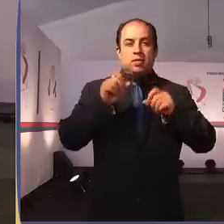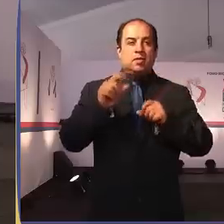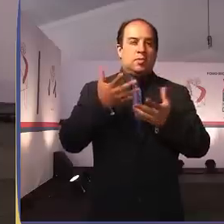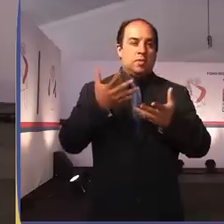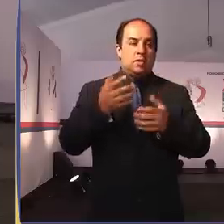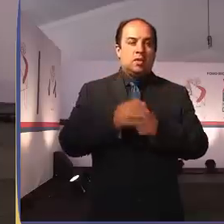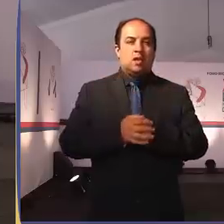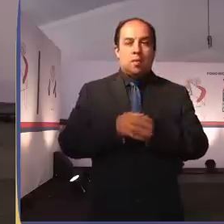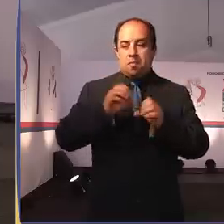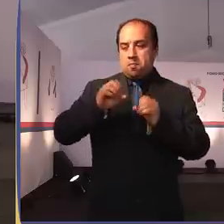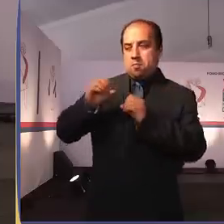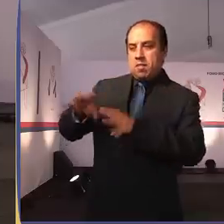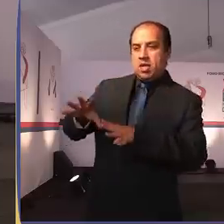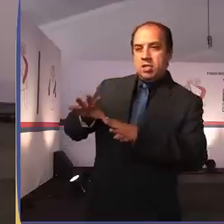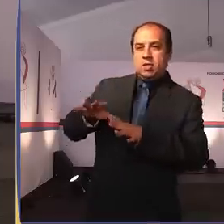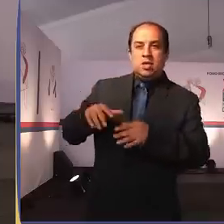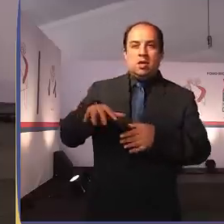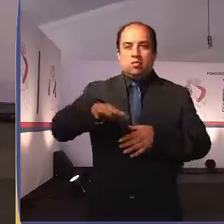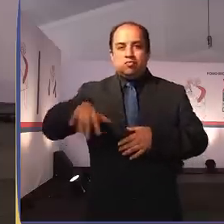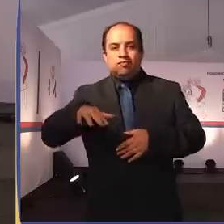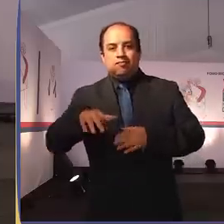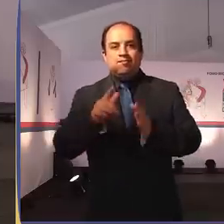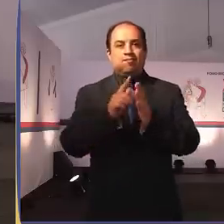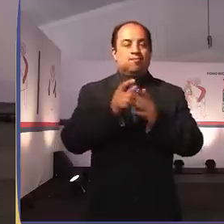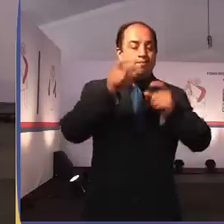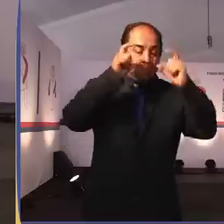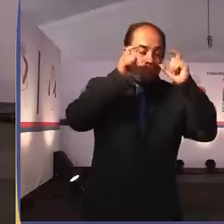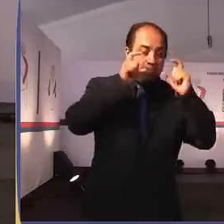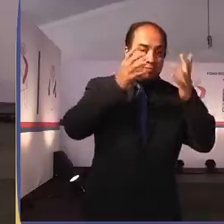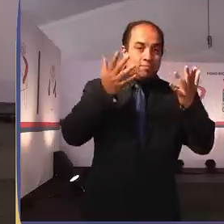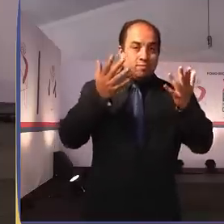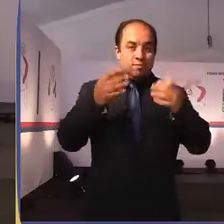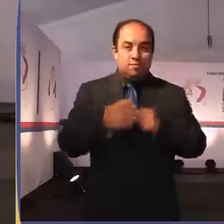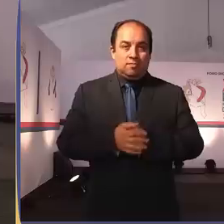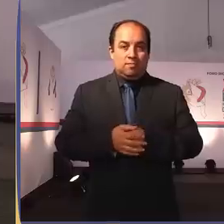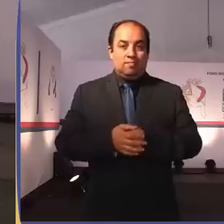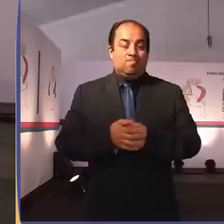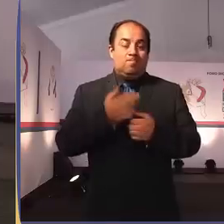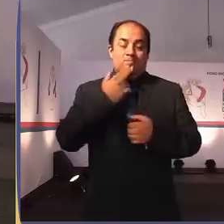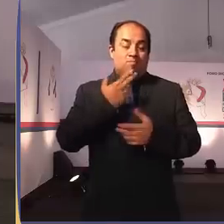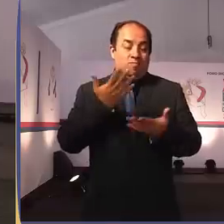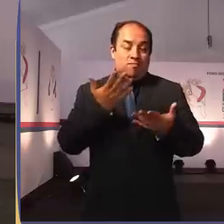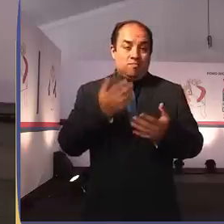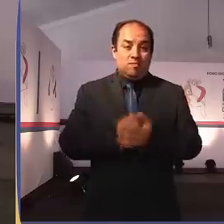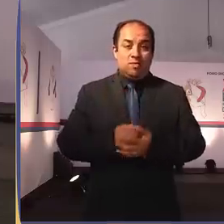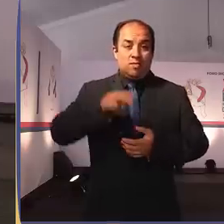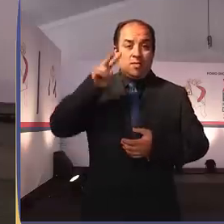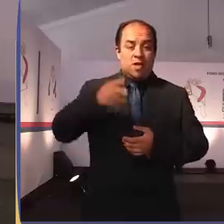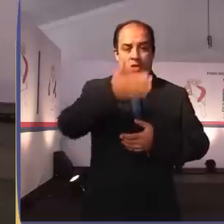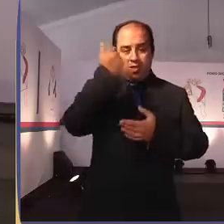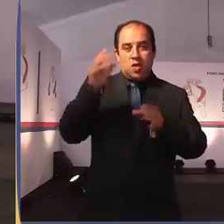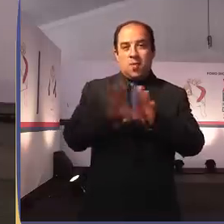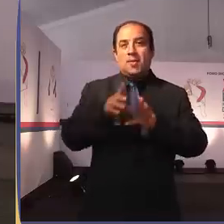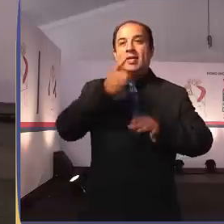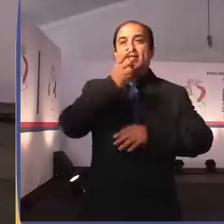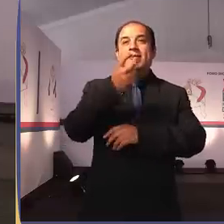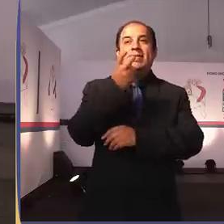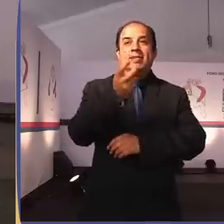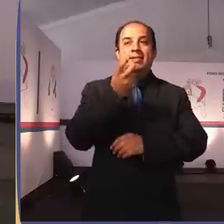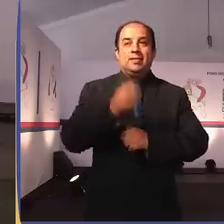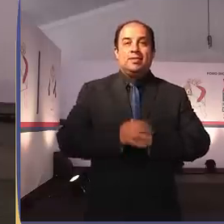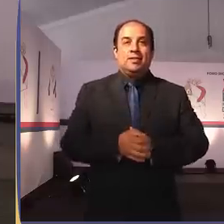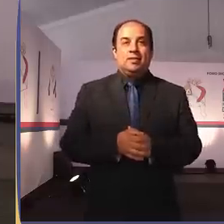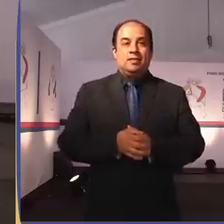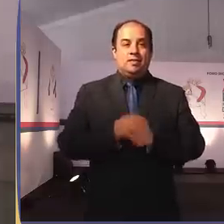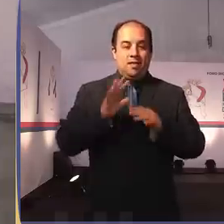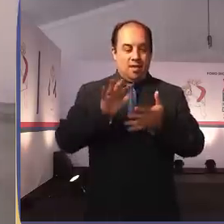los estamos perdiendo. No tiene ningún caso, o sea, de verdad no sé cómo seguirles diciendo esto, miren, ya nada más